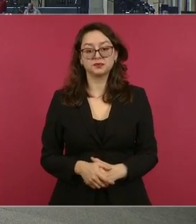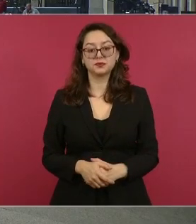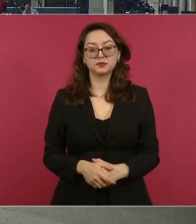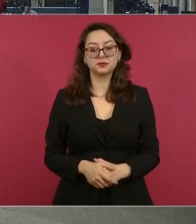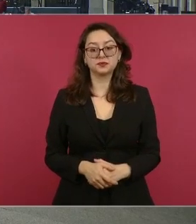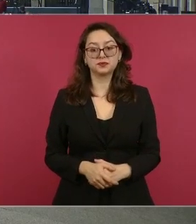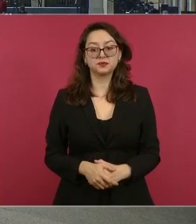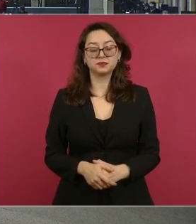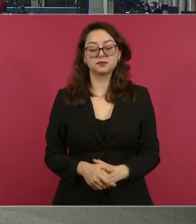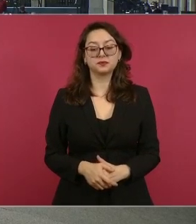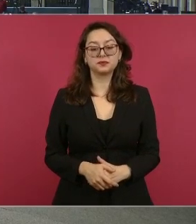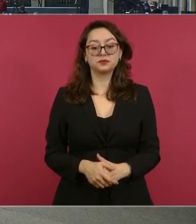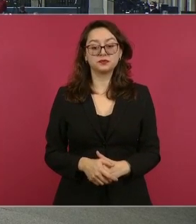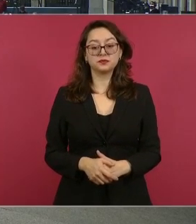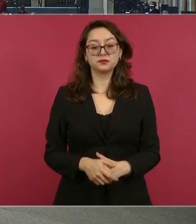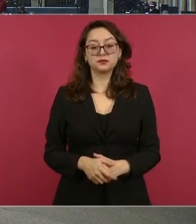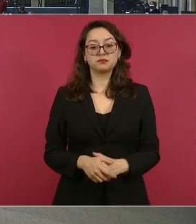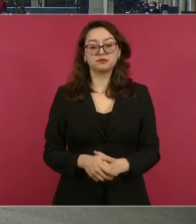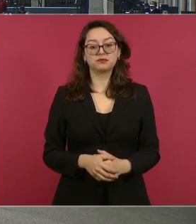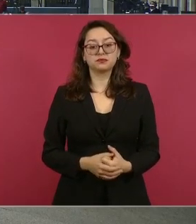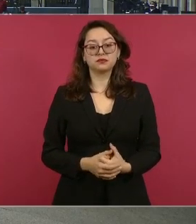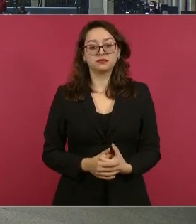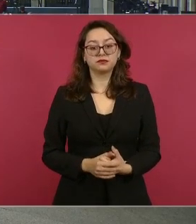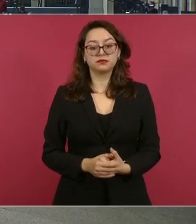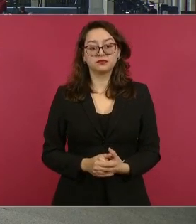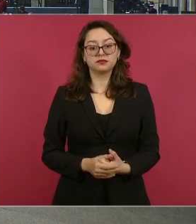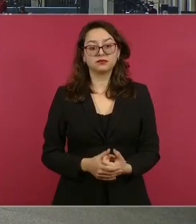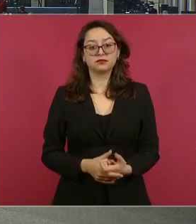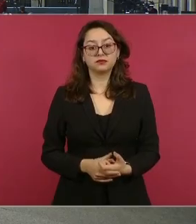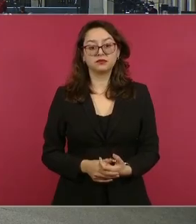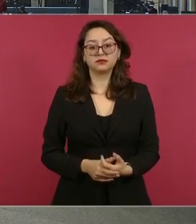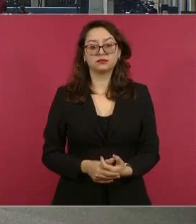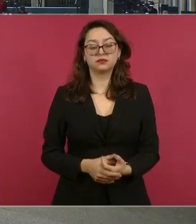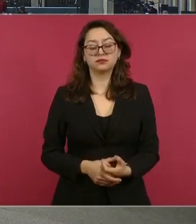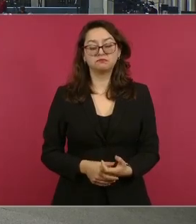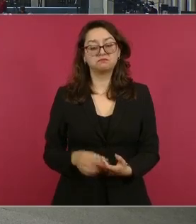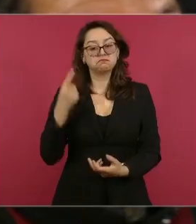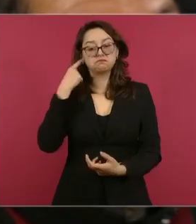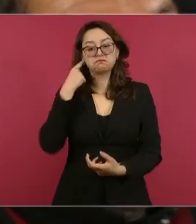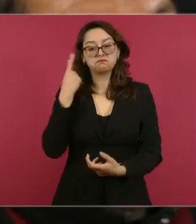que sepan que la gente o que los mismos hoteleros, la gente